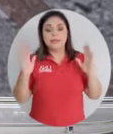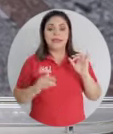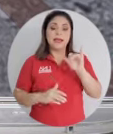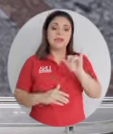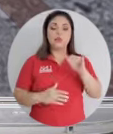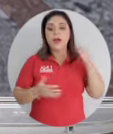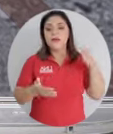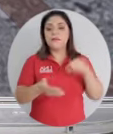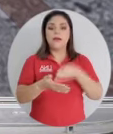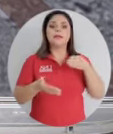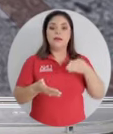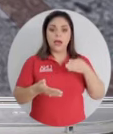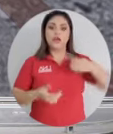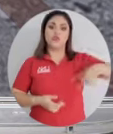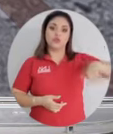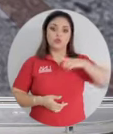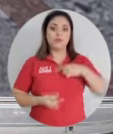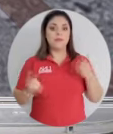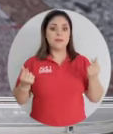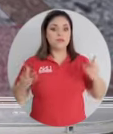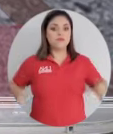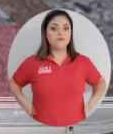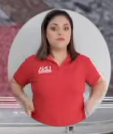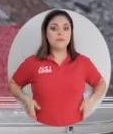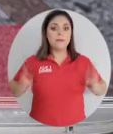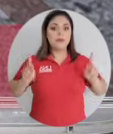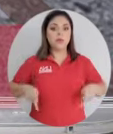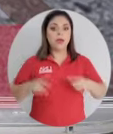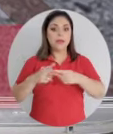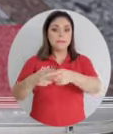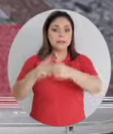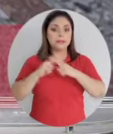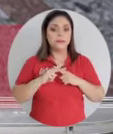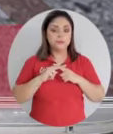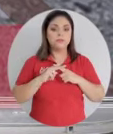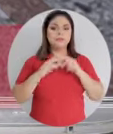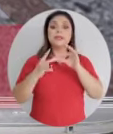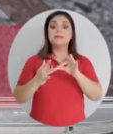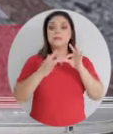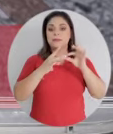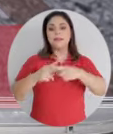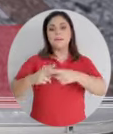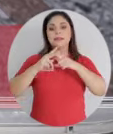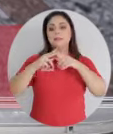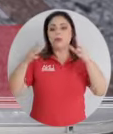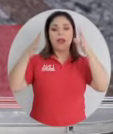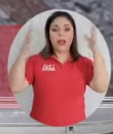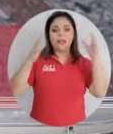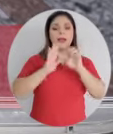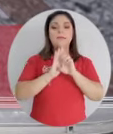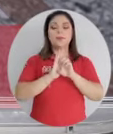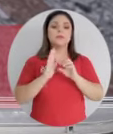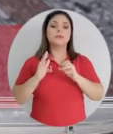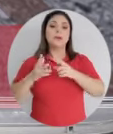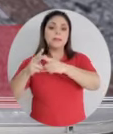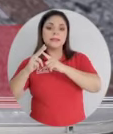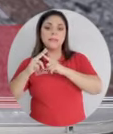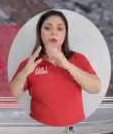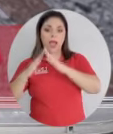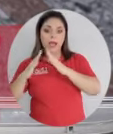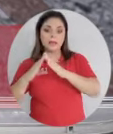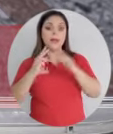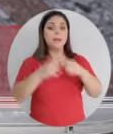que tiene un impacto directo sobre el bolsillo de quienes tienen préstamos, especialmente préstamos grandes como es el de vivienda, como es el de